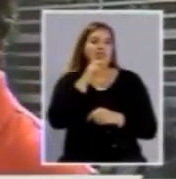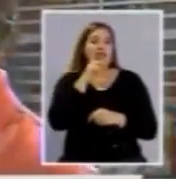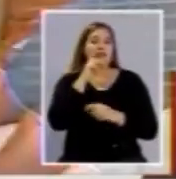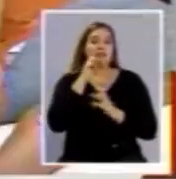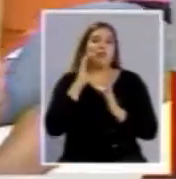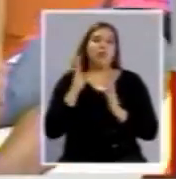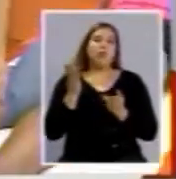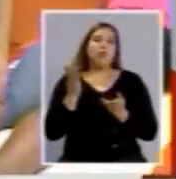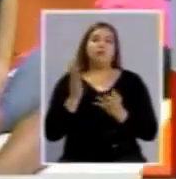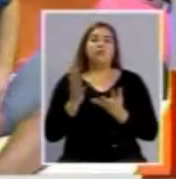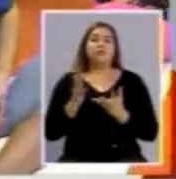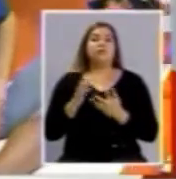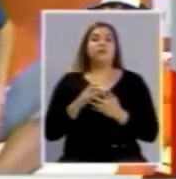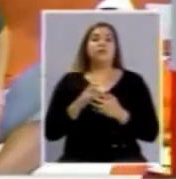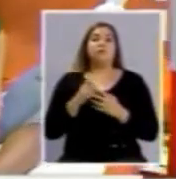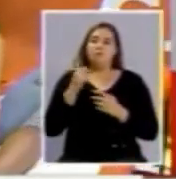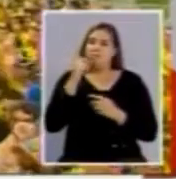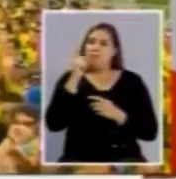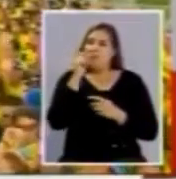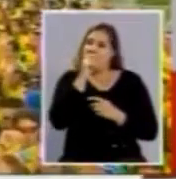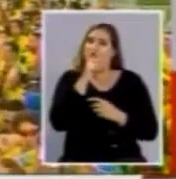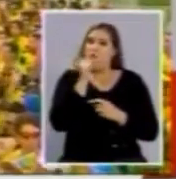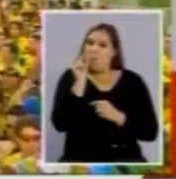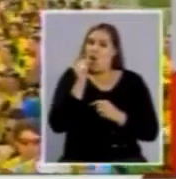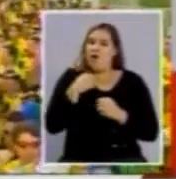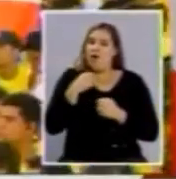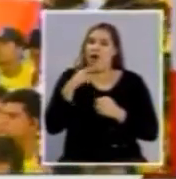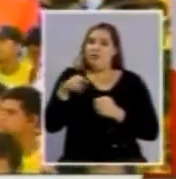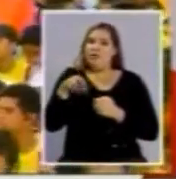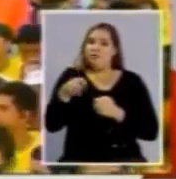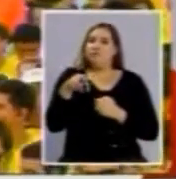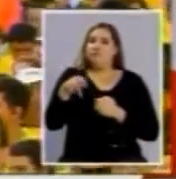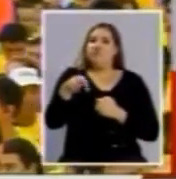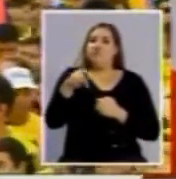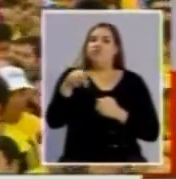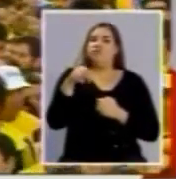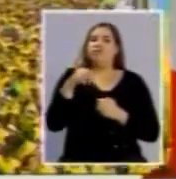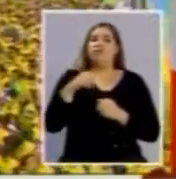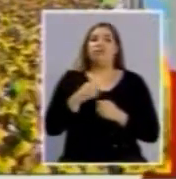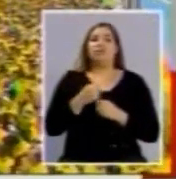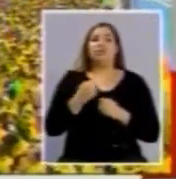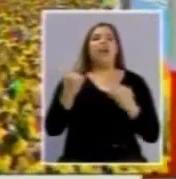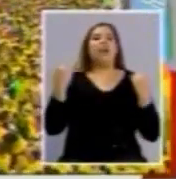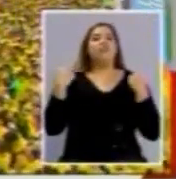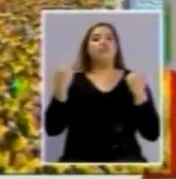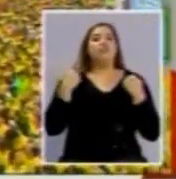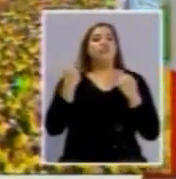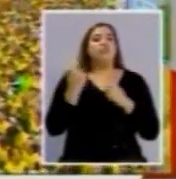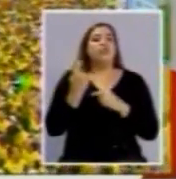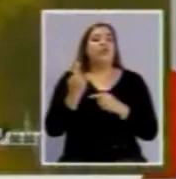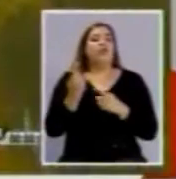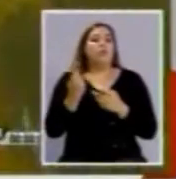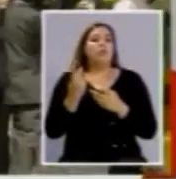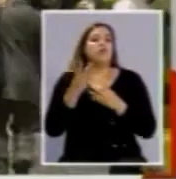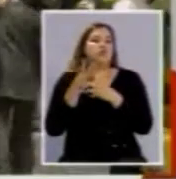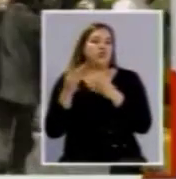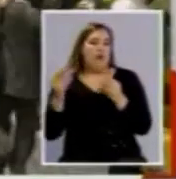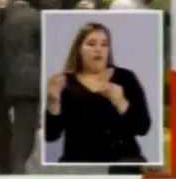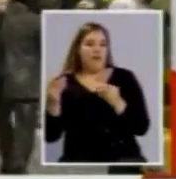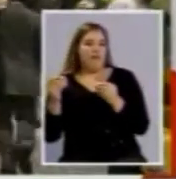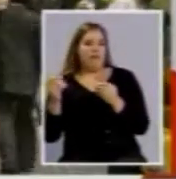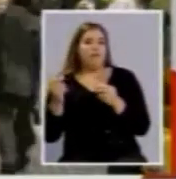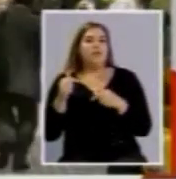una intensidad en la cual me cueste un poco caminar. Nosotros hablamos de ejercicio conversacional cuando es un ejercicio suave. Pero el